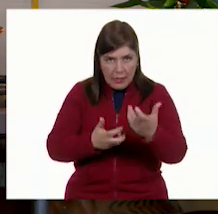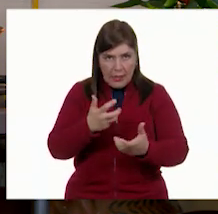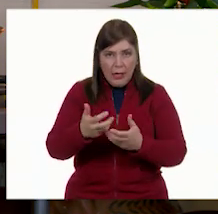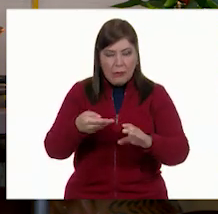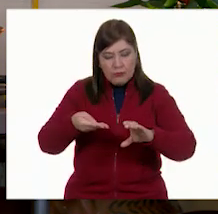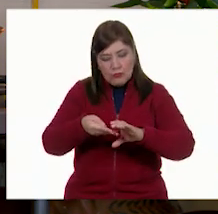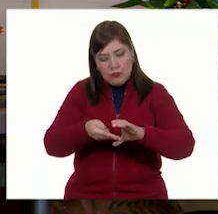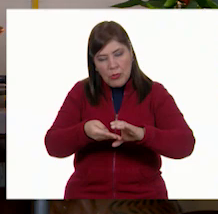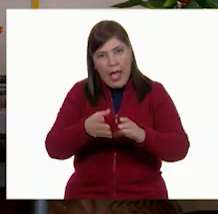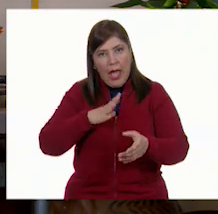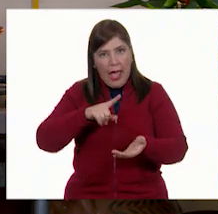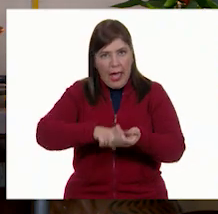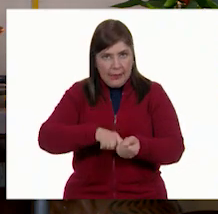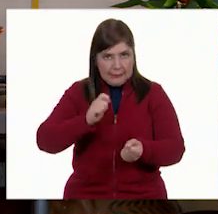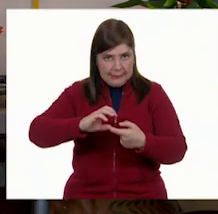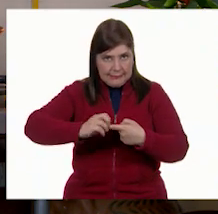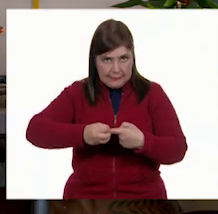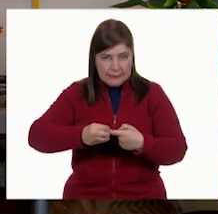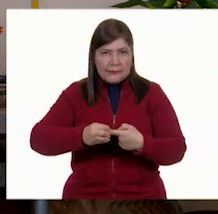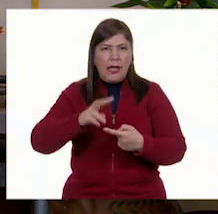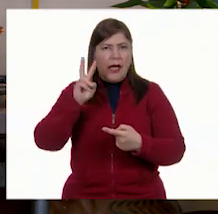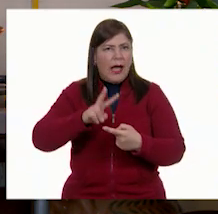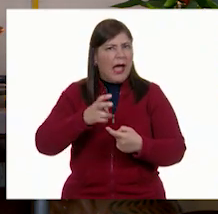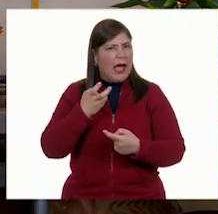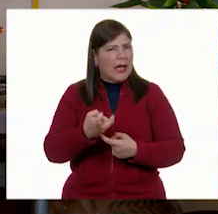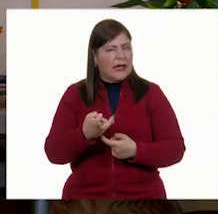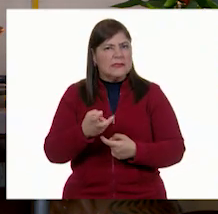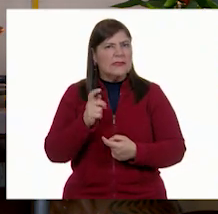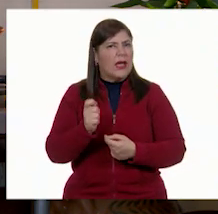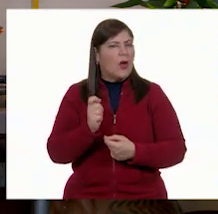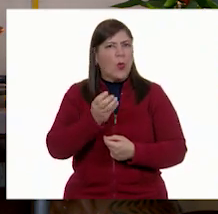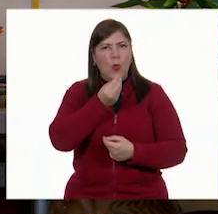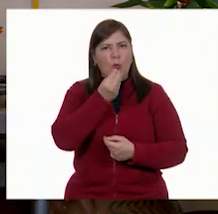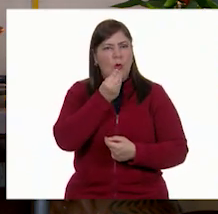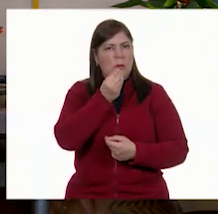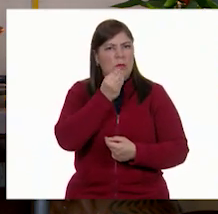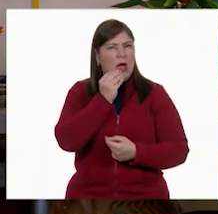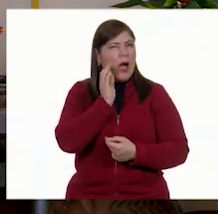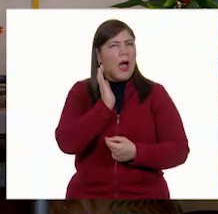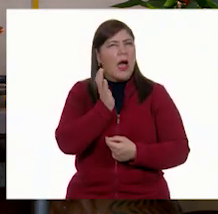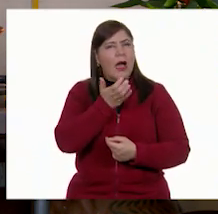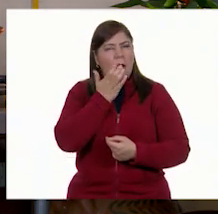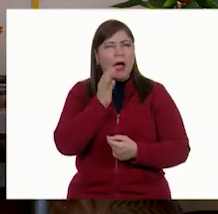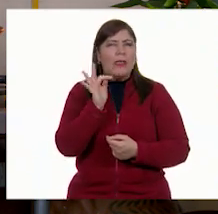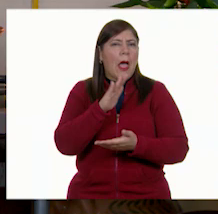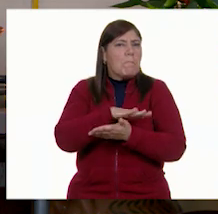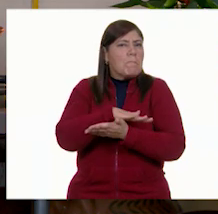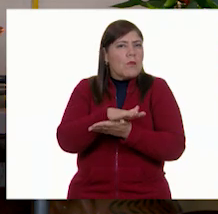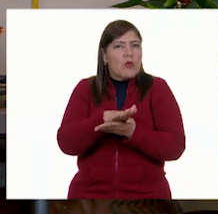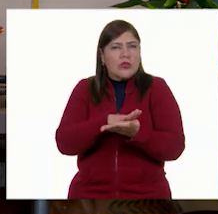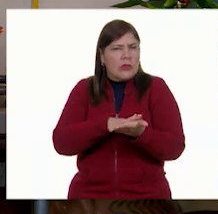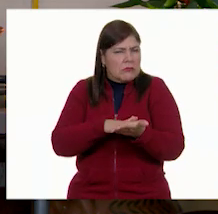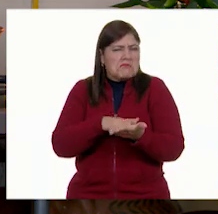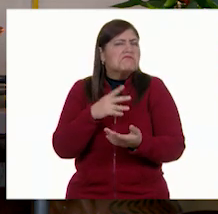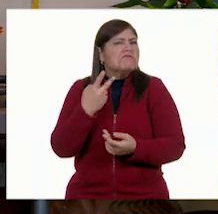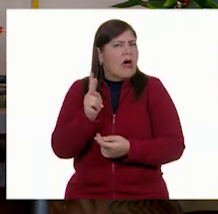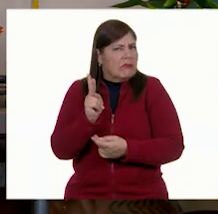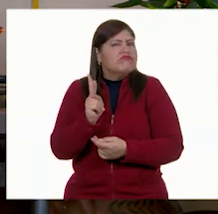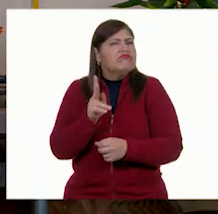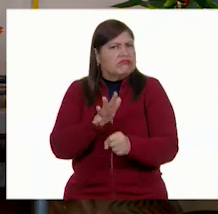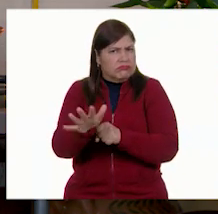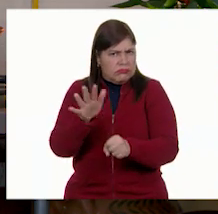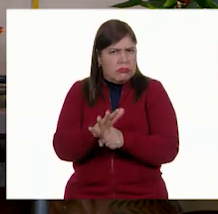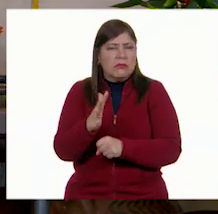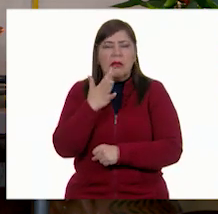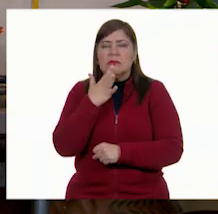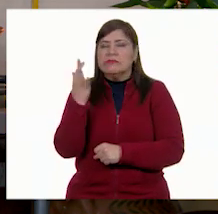rellenas. Es un plato muy tradicional, quizá modesto, pero muy sabroso. Y les digo,